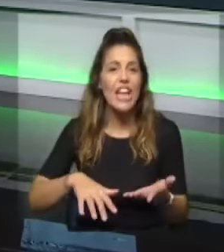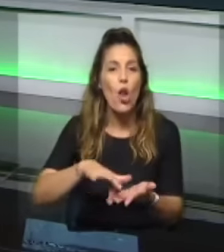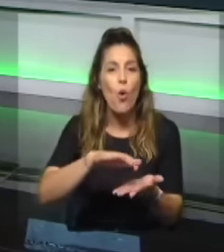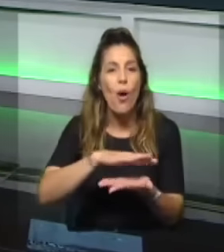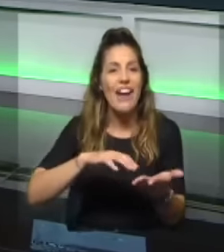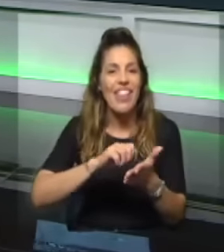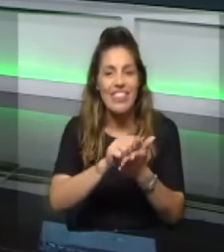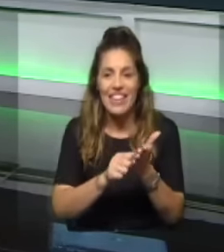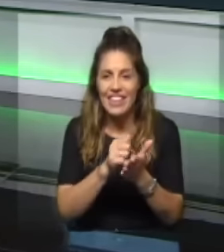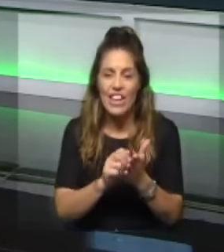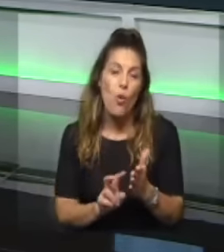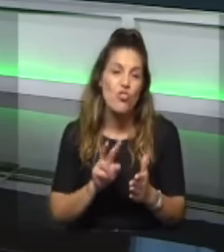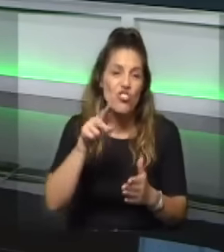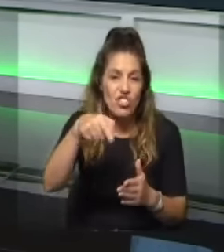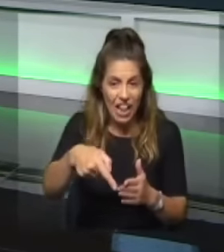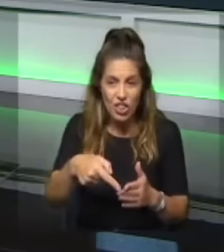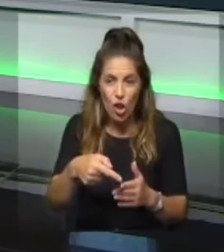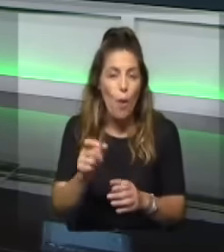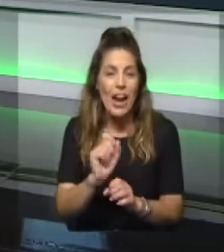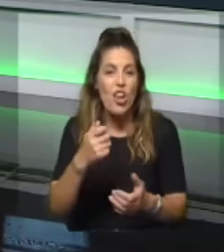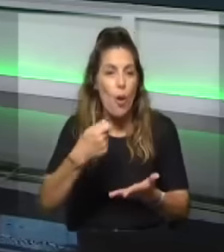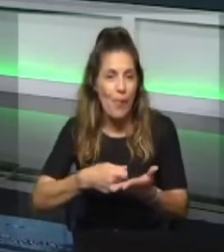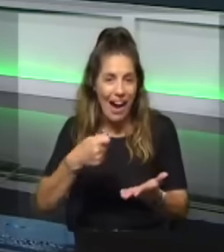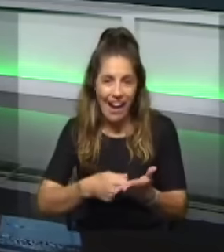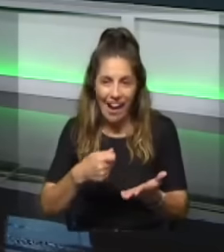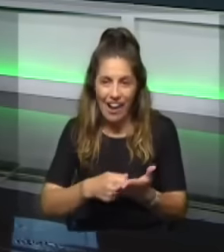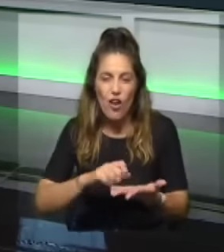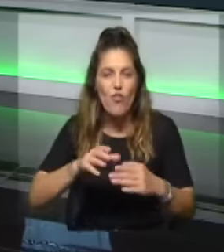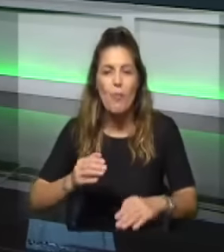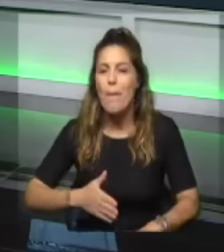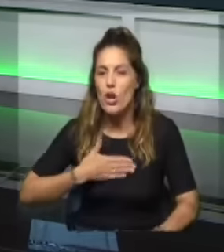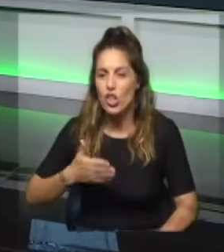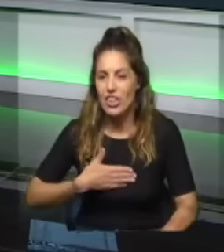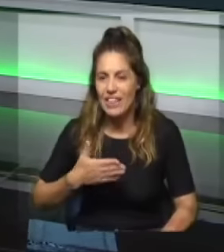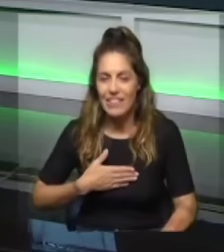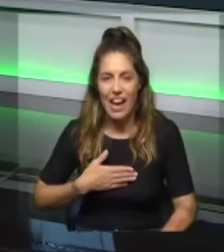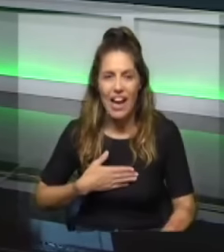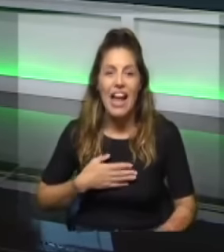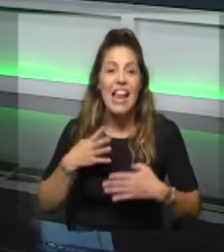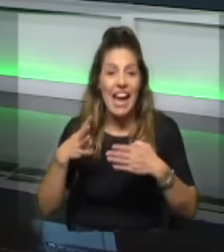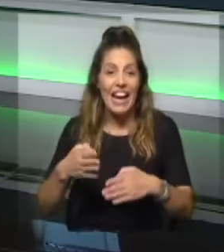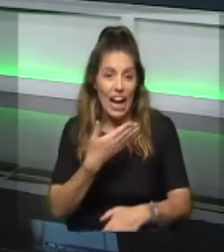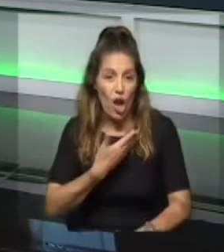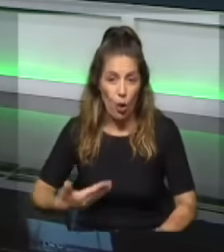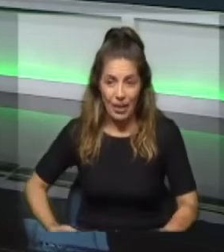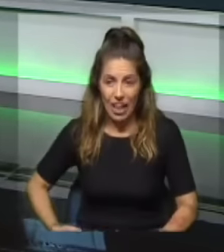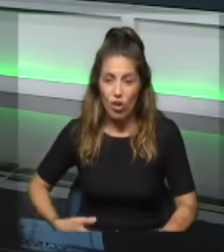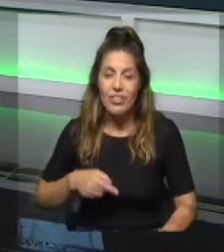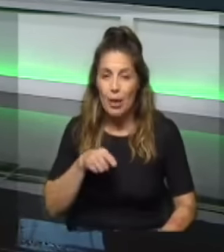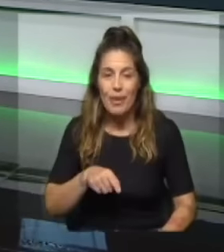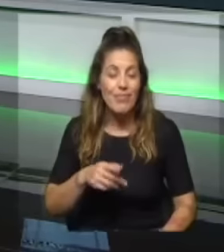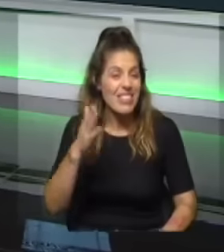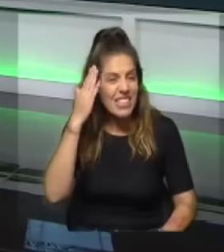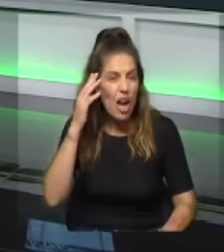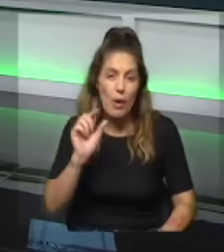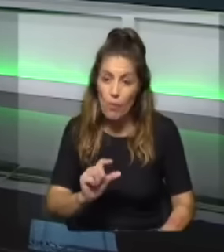molinetes para no pagar como forma de protesta la guerra con los gobern adores planea naturalmente sobre este encuentro del que se sabe poco por